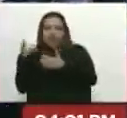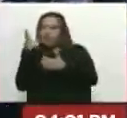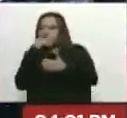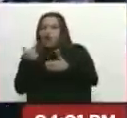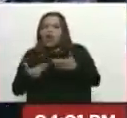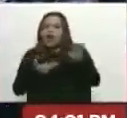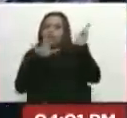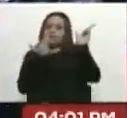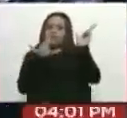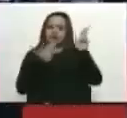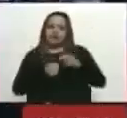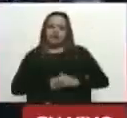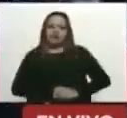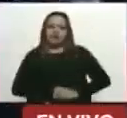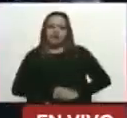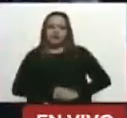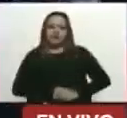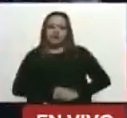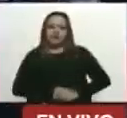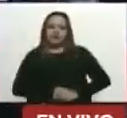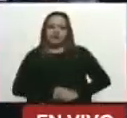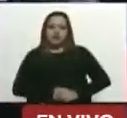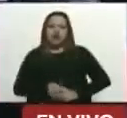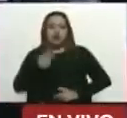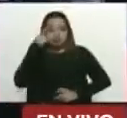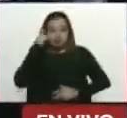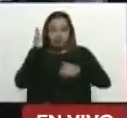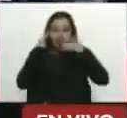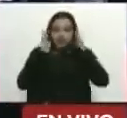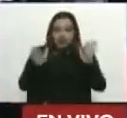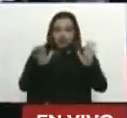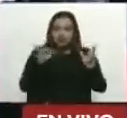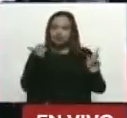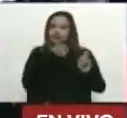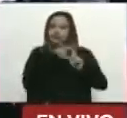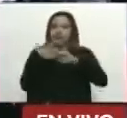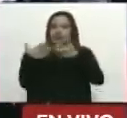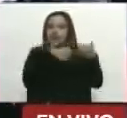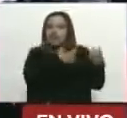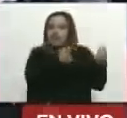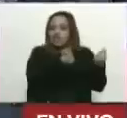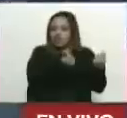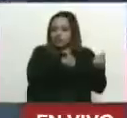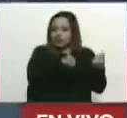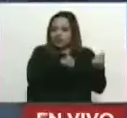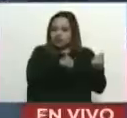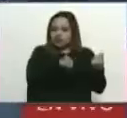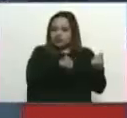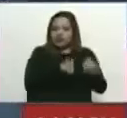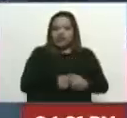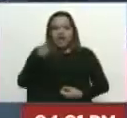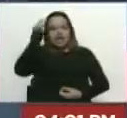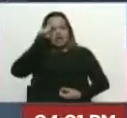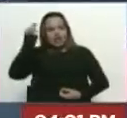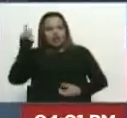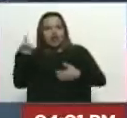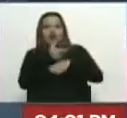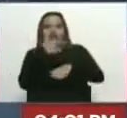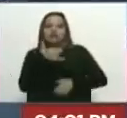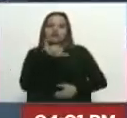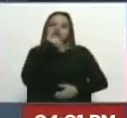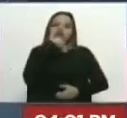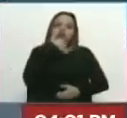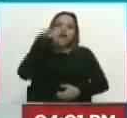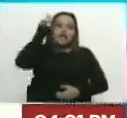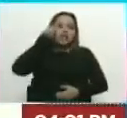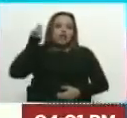armada, a saber, escuchen bien, guerra económica, la teoría del Estado fallido, la teoría